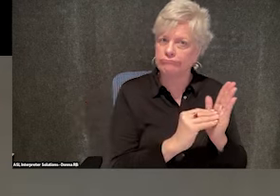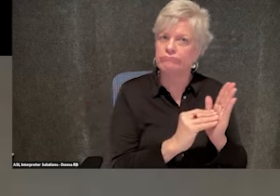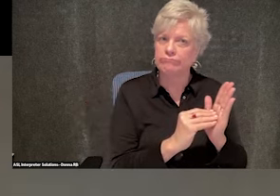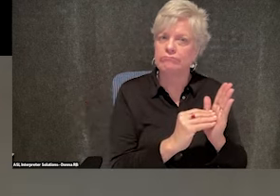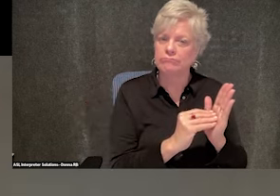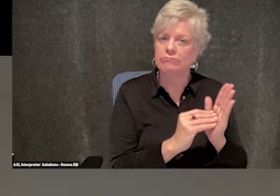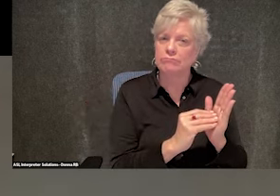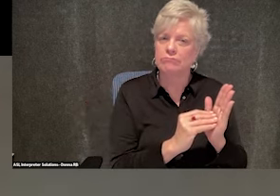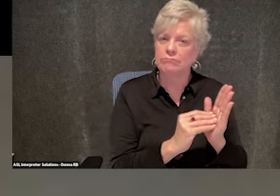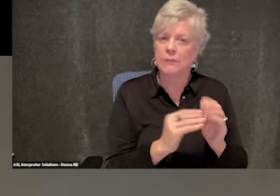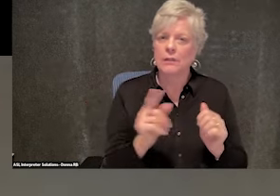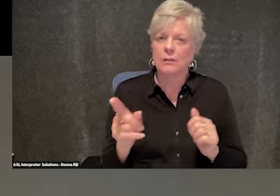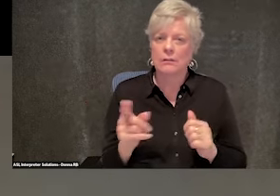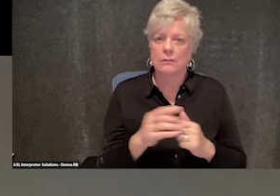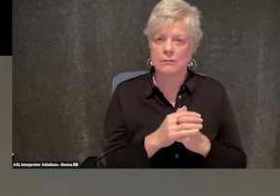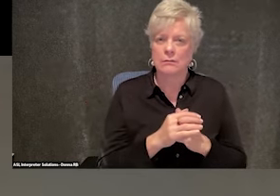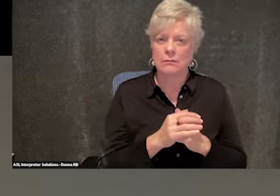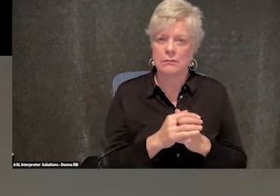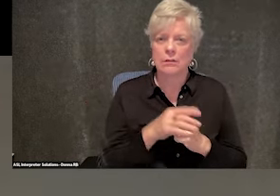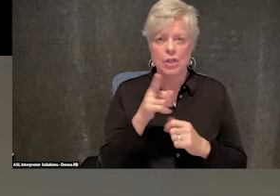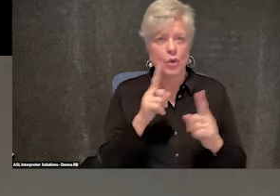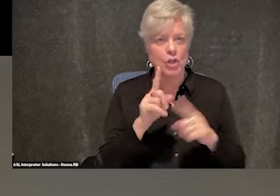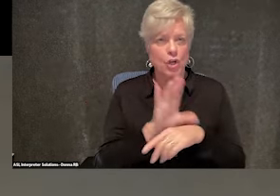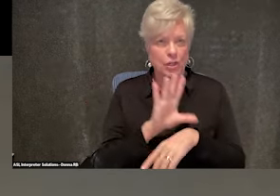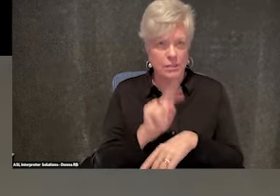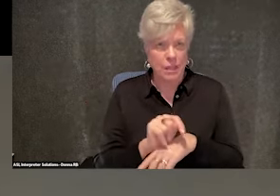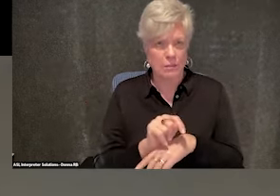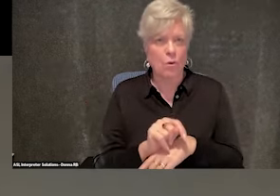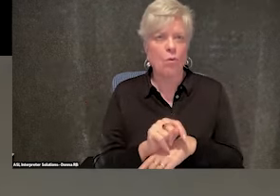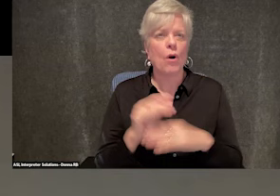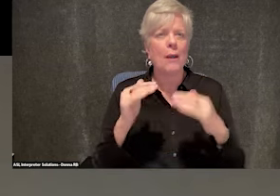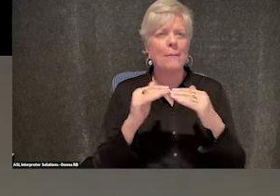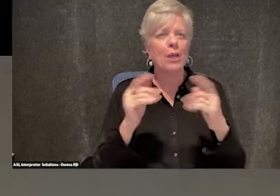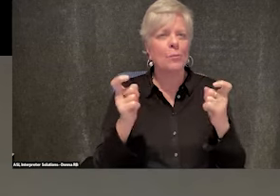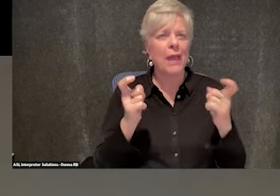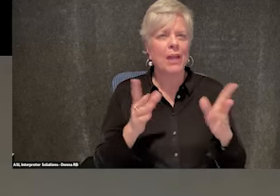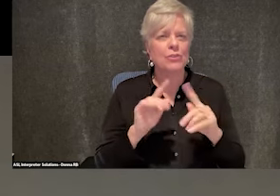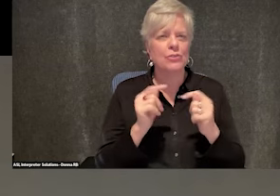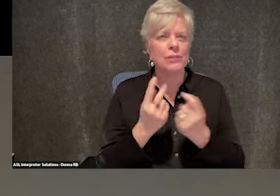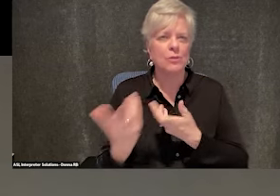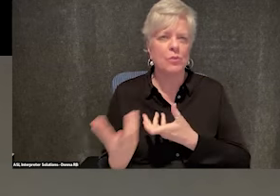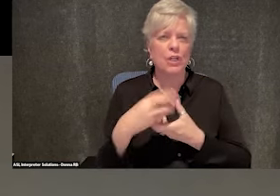un presupuesto para gastos de transporte en su plan de servicios.